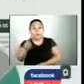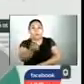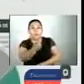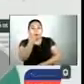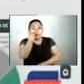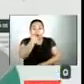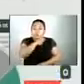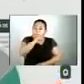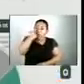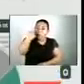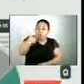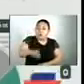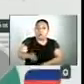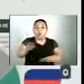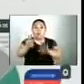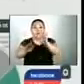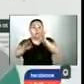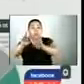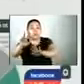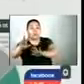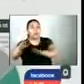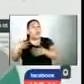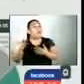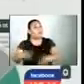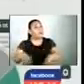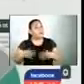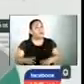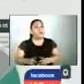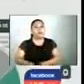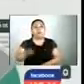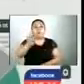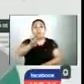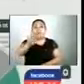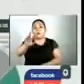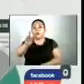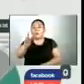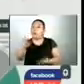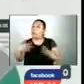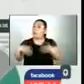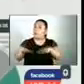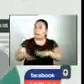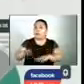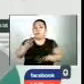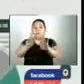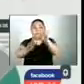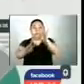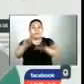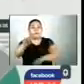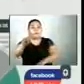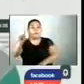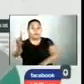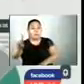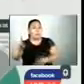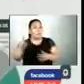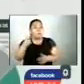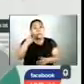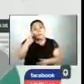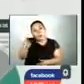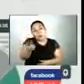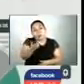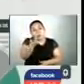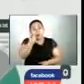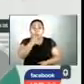en estado crítico, 98 en estado grave, 452 en estado moderado y 711 personas en estado